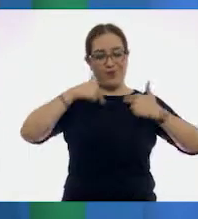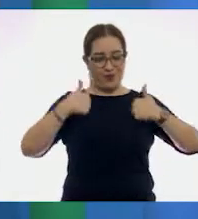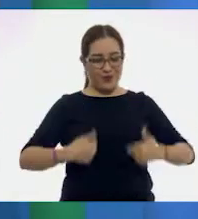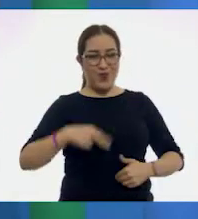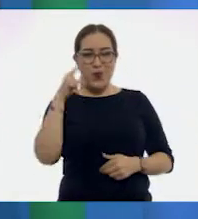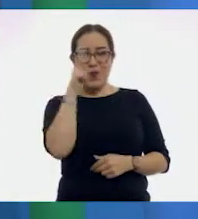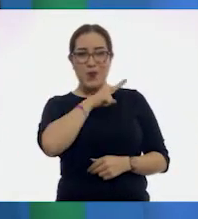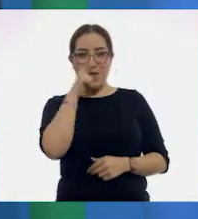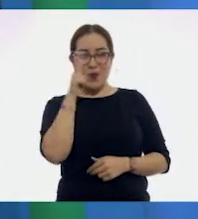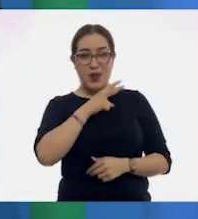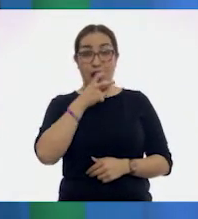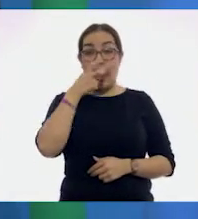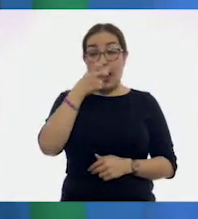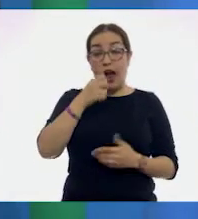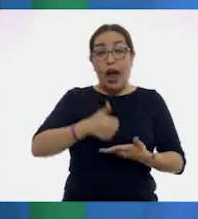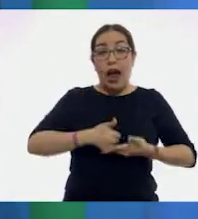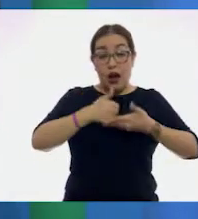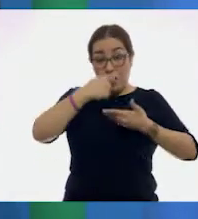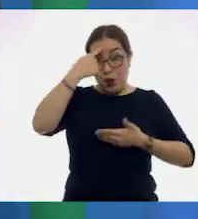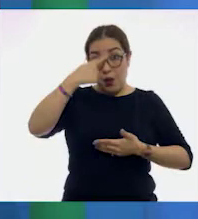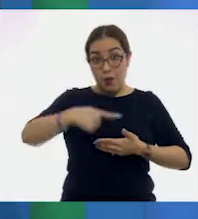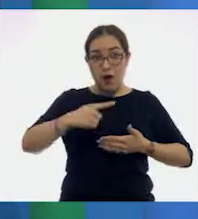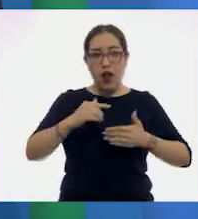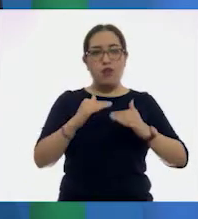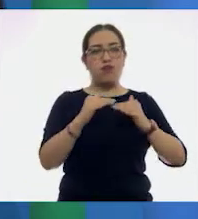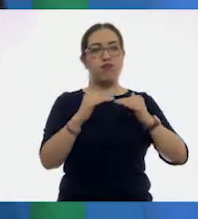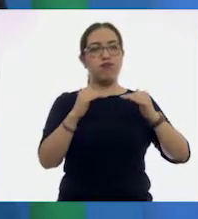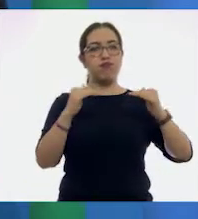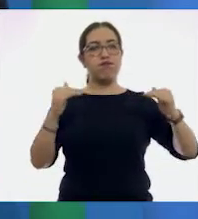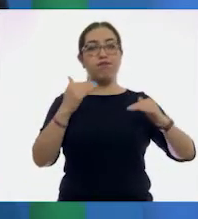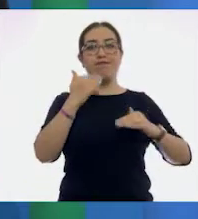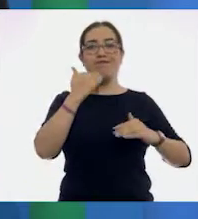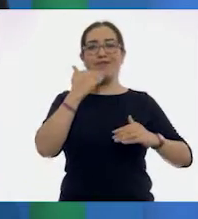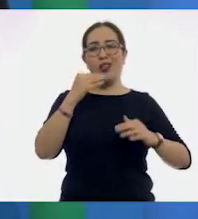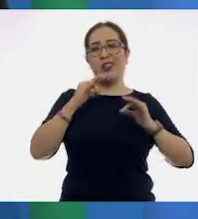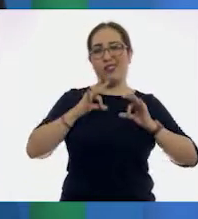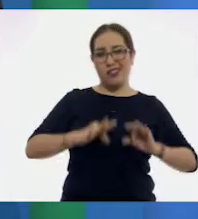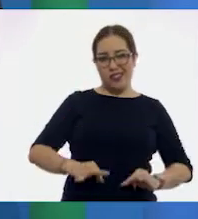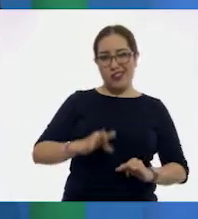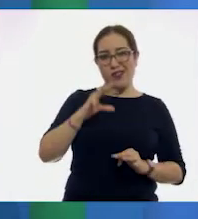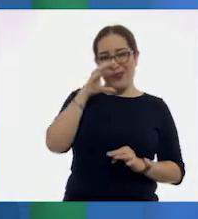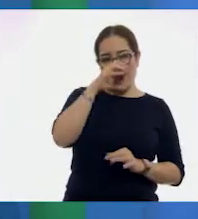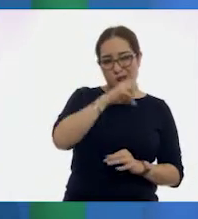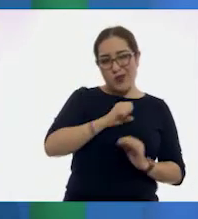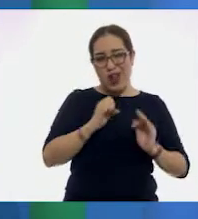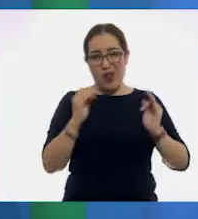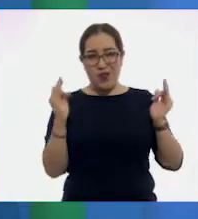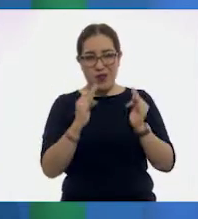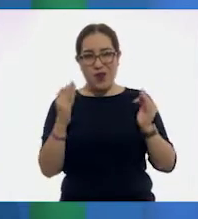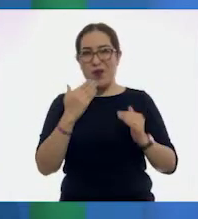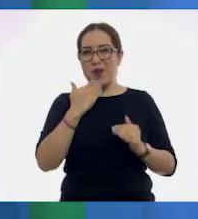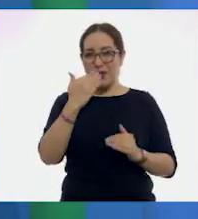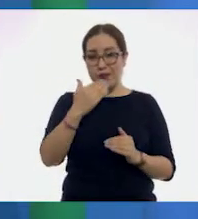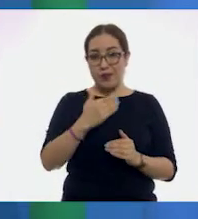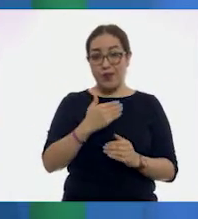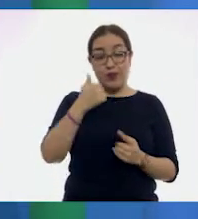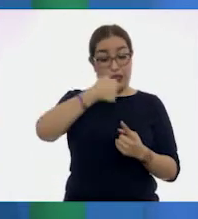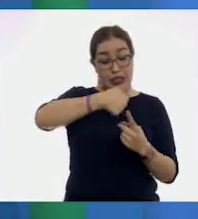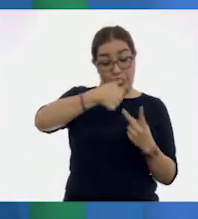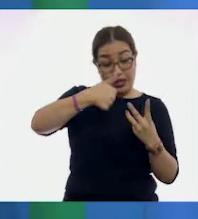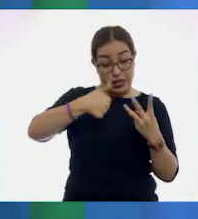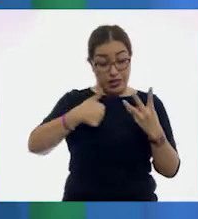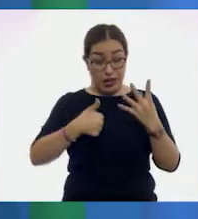y contribuyen a la estabilidad del clima. Cada uno de los factores que conforman el